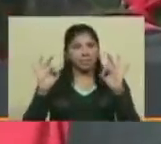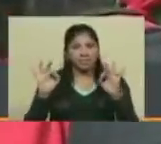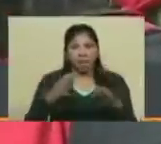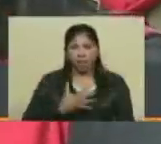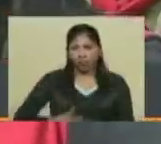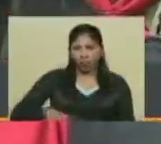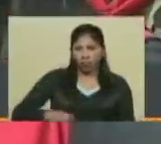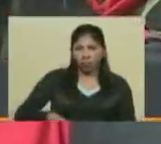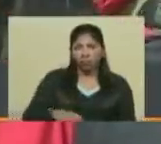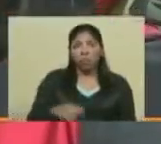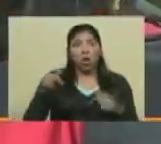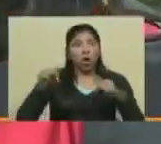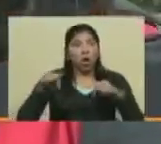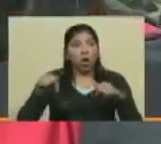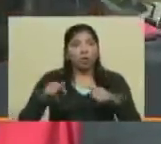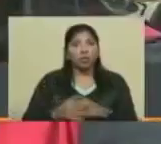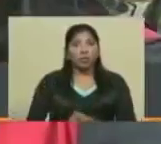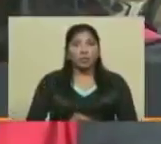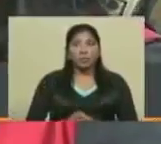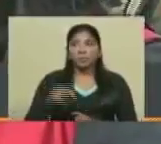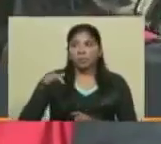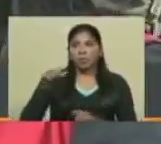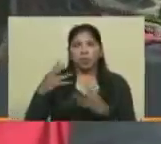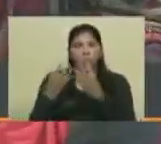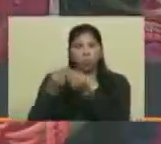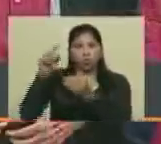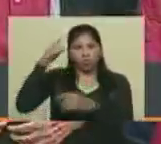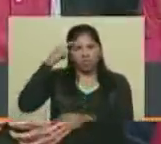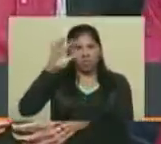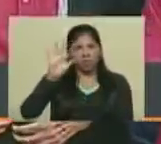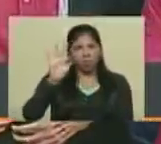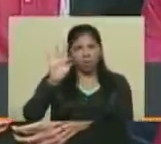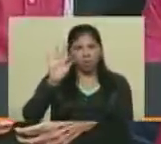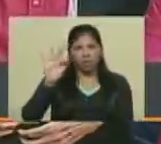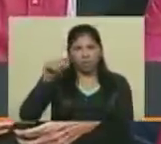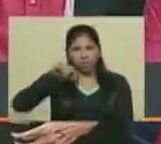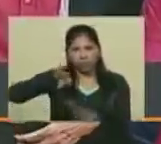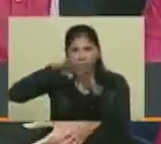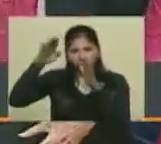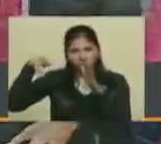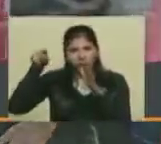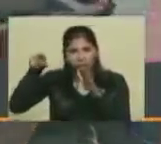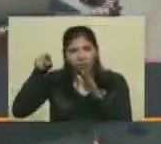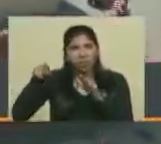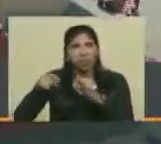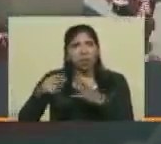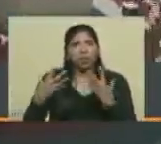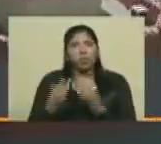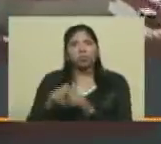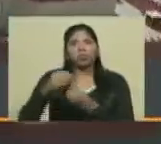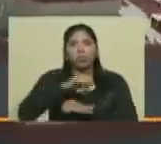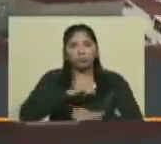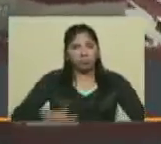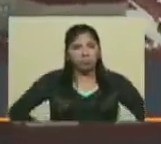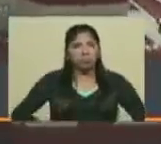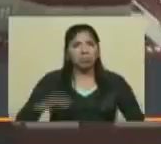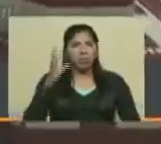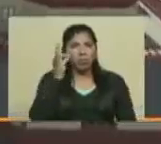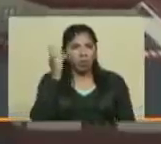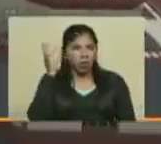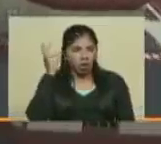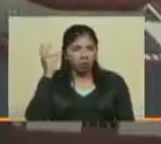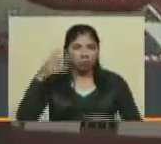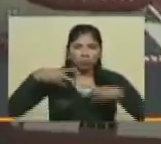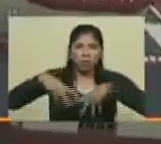Hoy estuvimos allá en el cuartel de la montaña, los soldados y las soldadas del 4 de